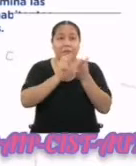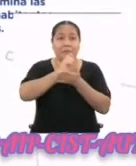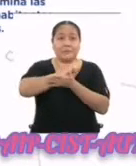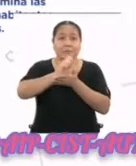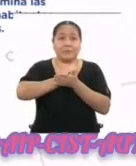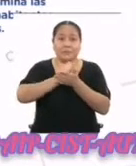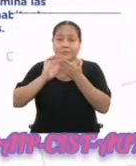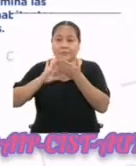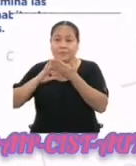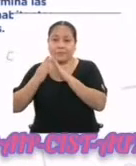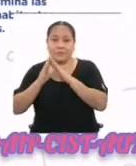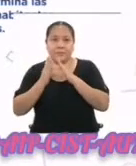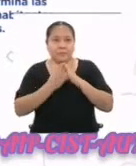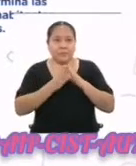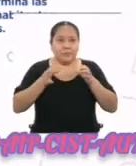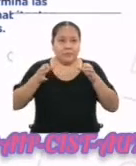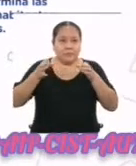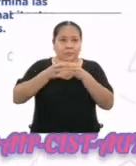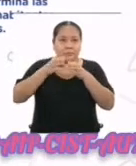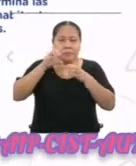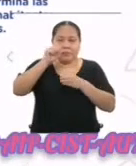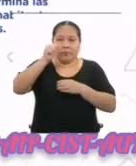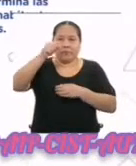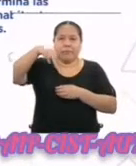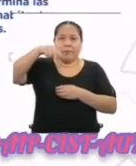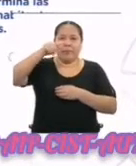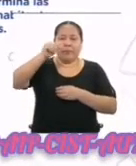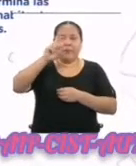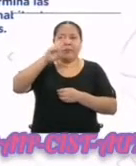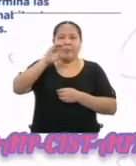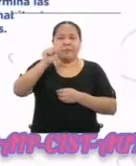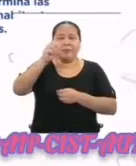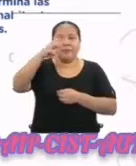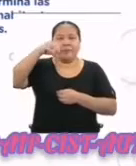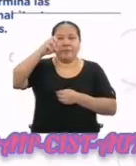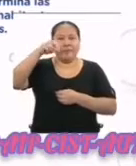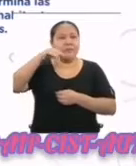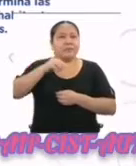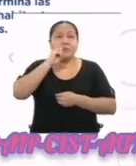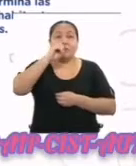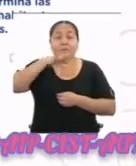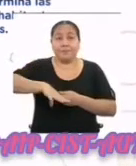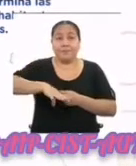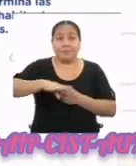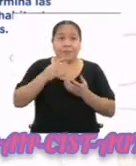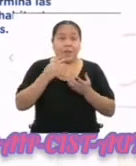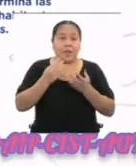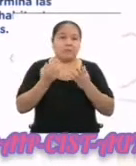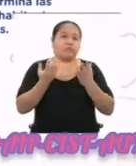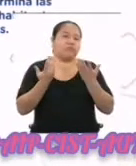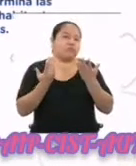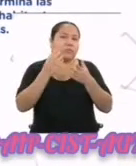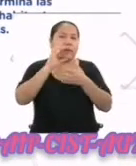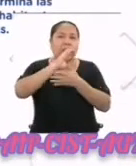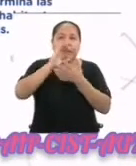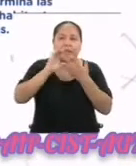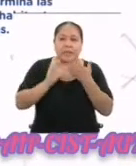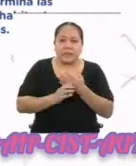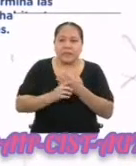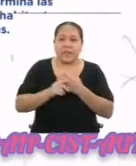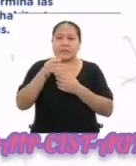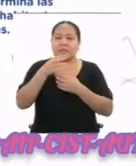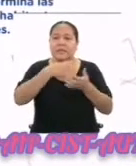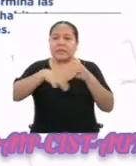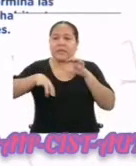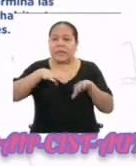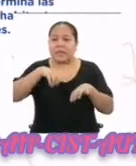por la Comunidad de Campesinos del Distrito de Santa Ramona, determina las condiciones a las que deben sujetarse